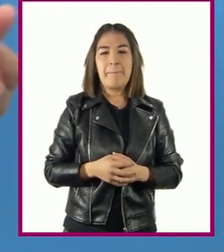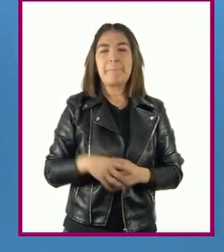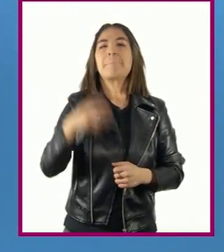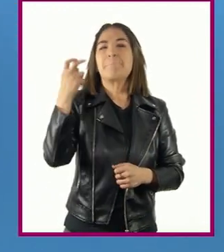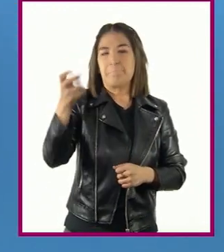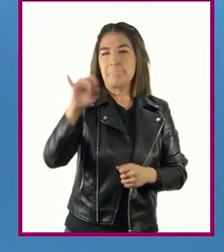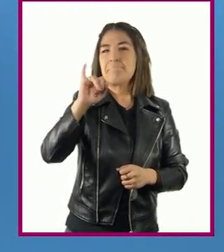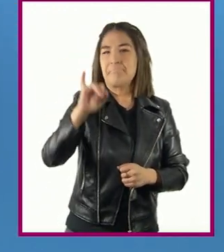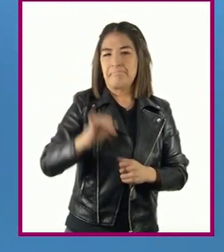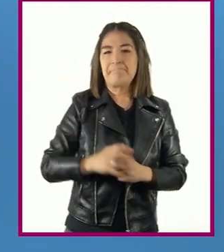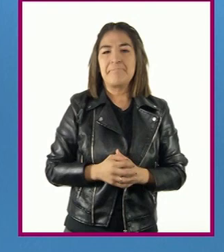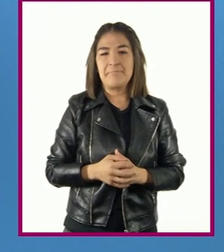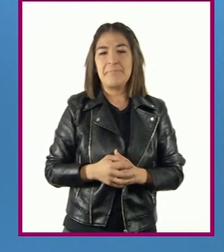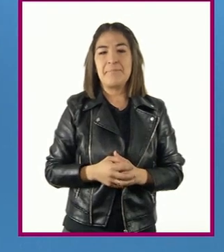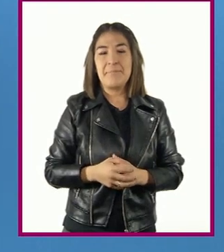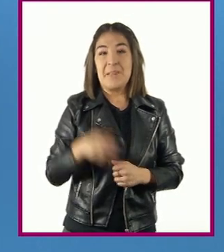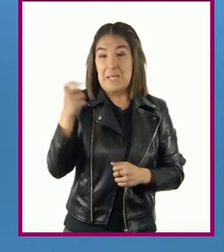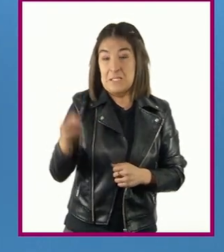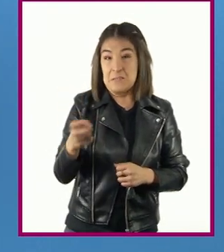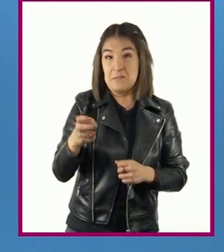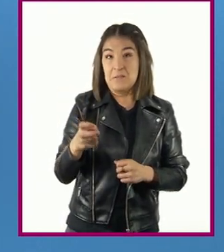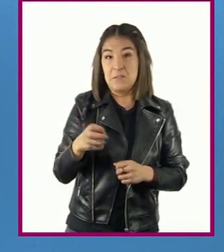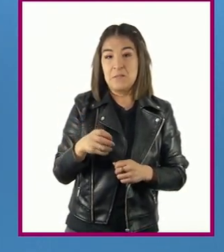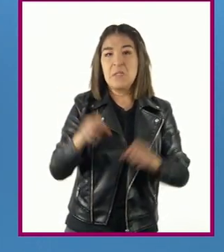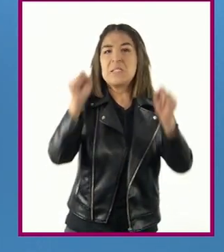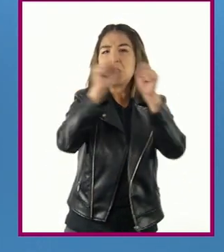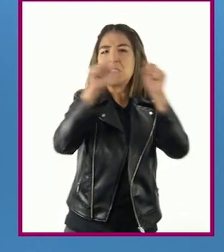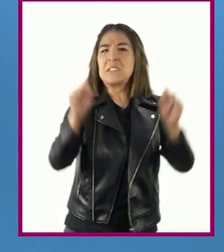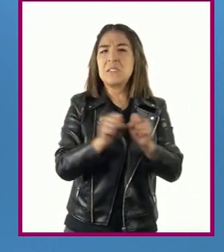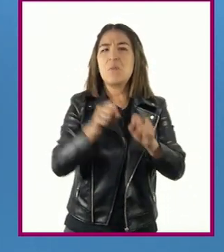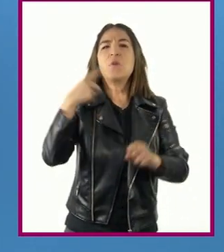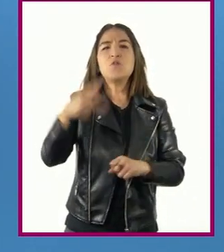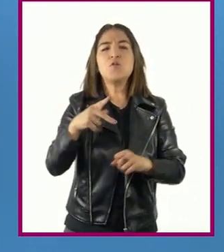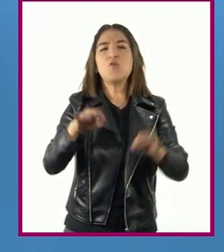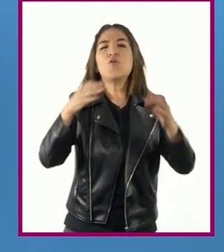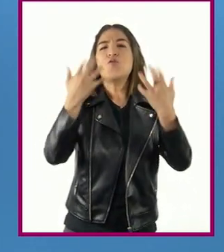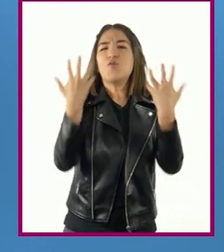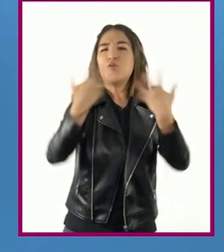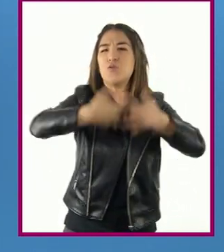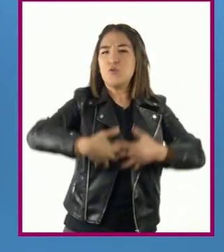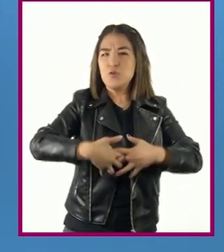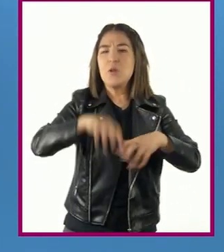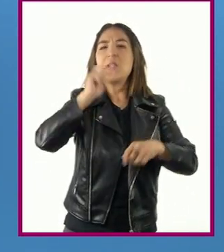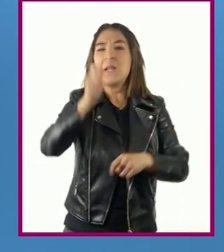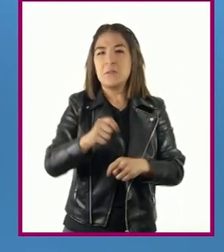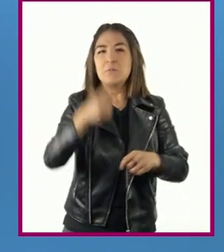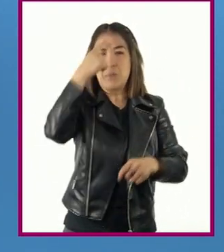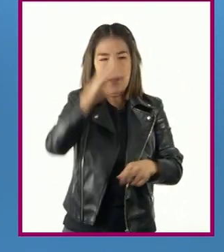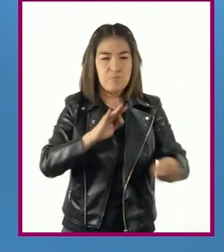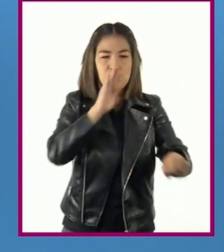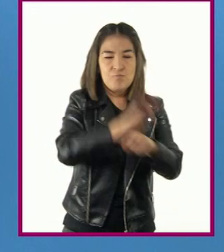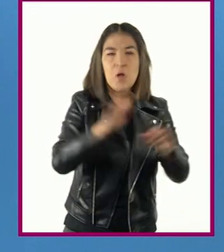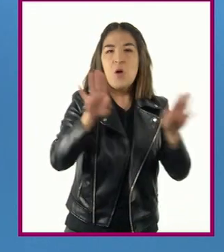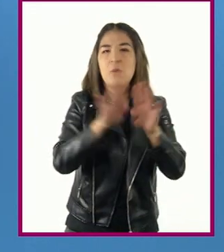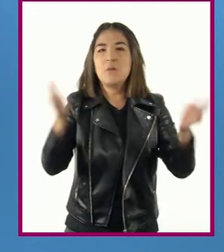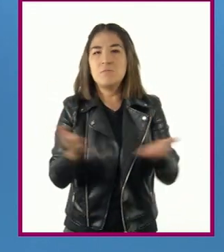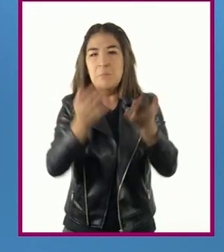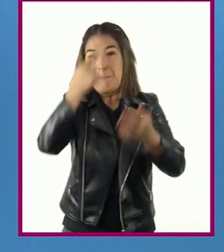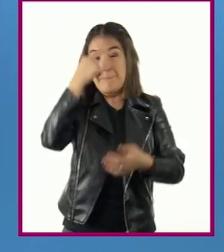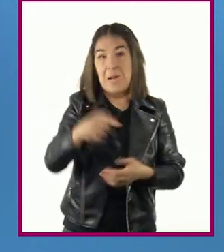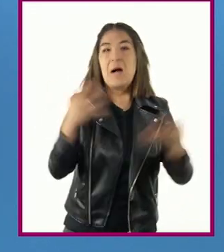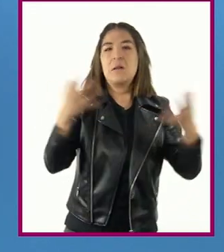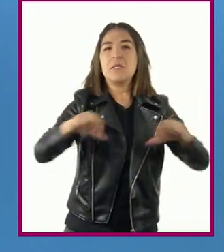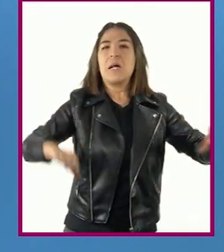Así es, Nadia. Este sistema tiene entre sus funciones promover e implementar acciones para